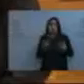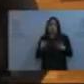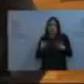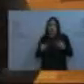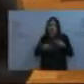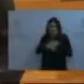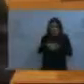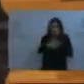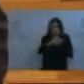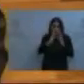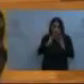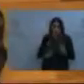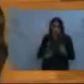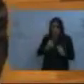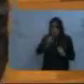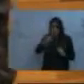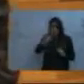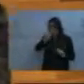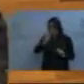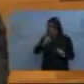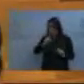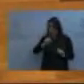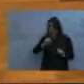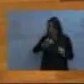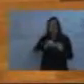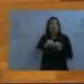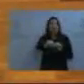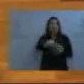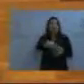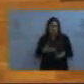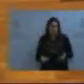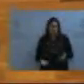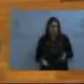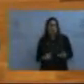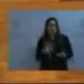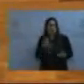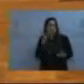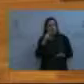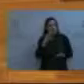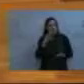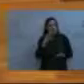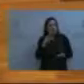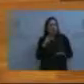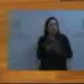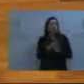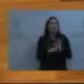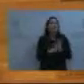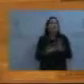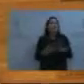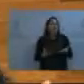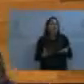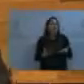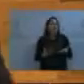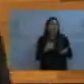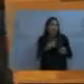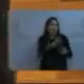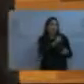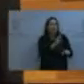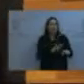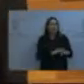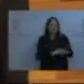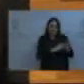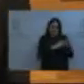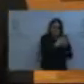allá, no sé cuándo será, pero me preocupa mucho en qué condiciones. Y le razono la pregunta, porque no es menor, señora